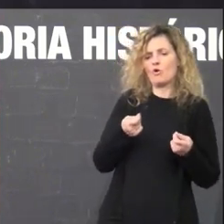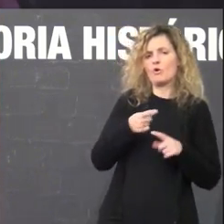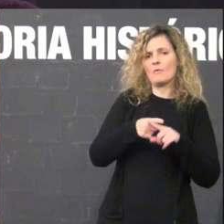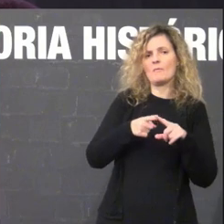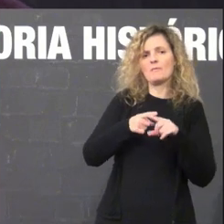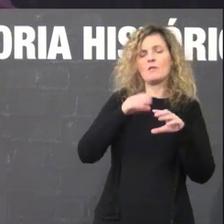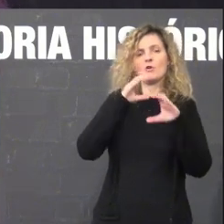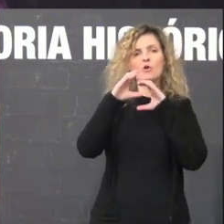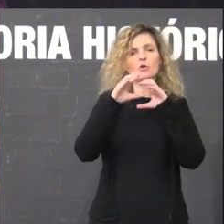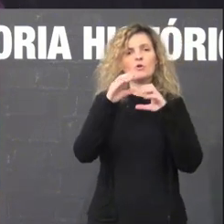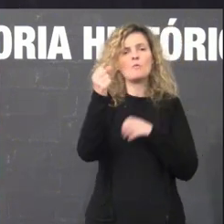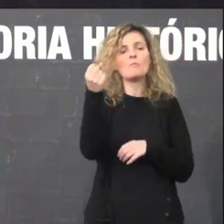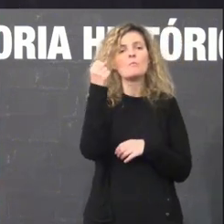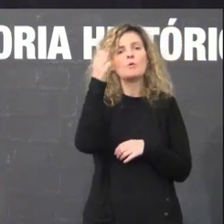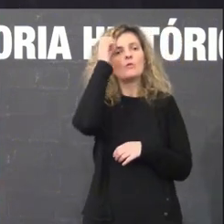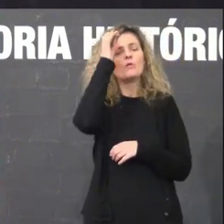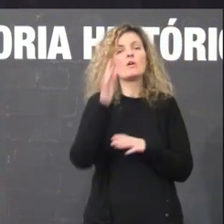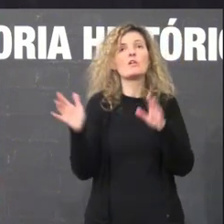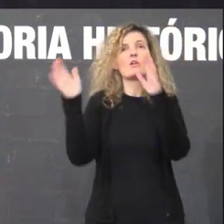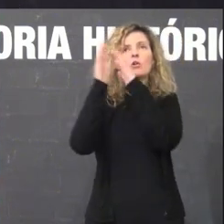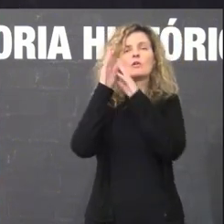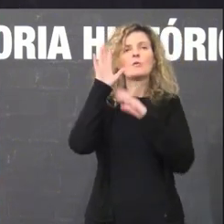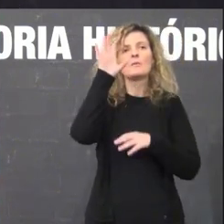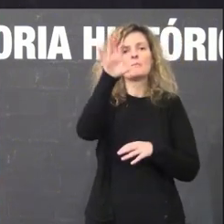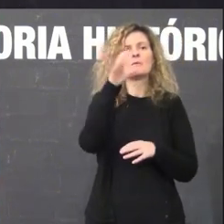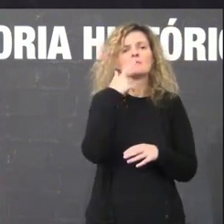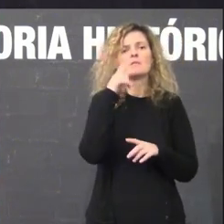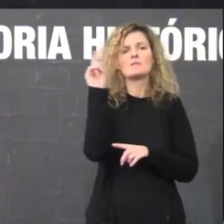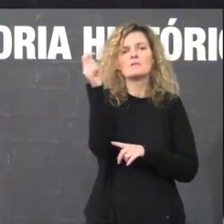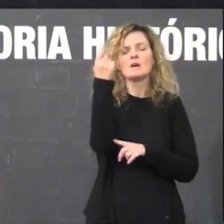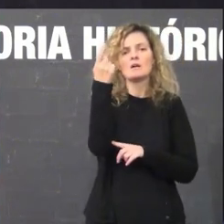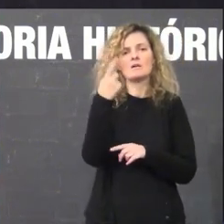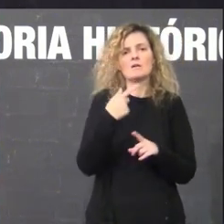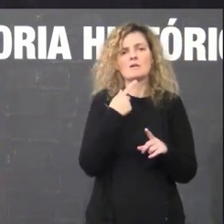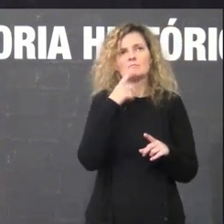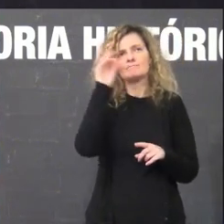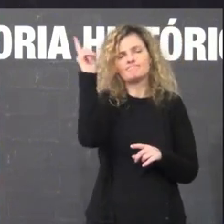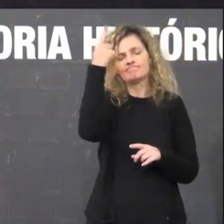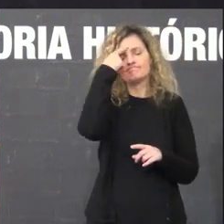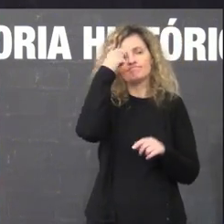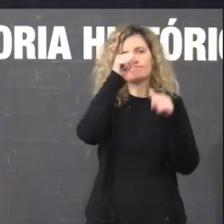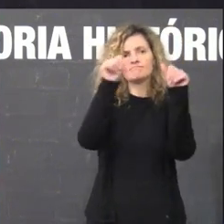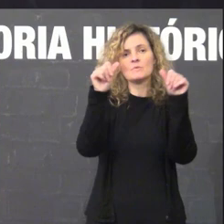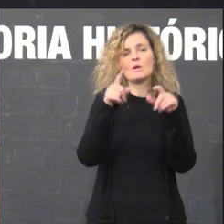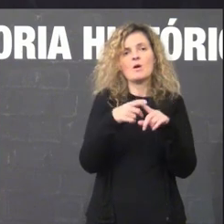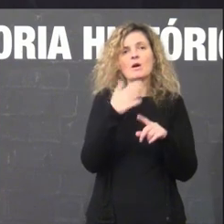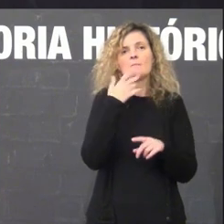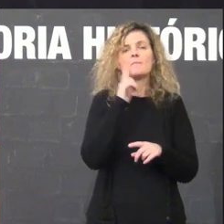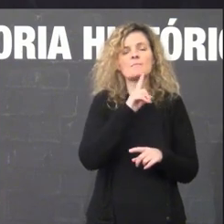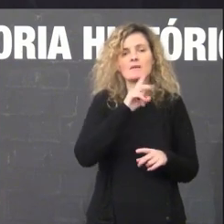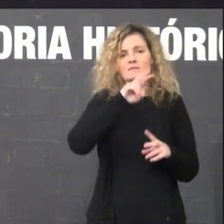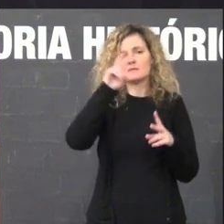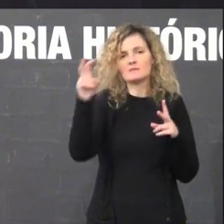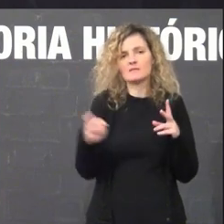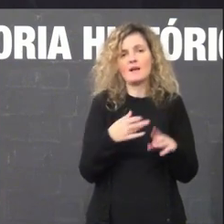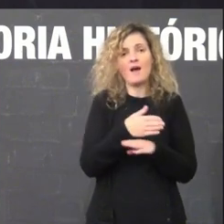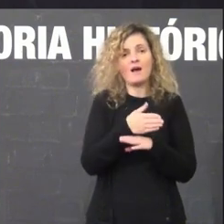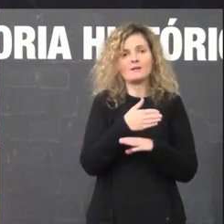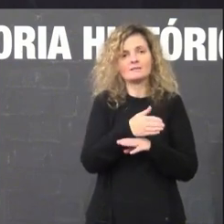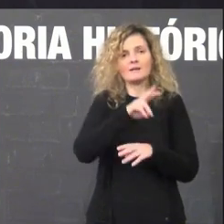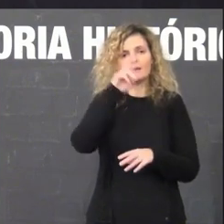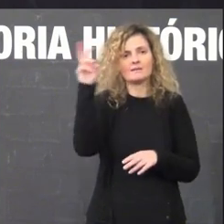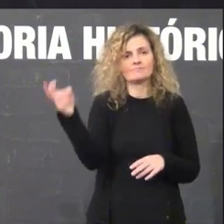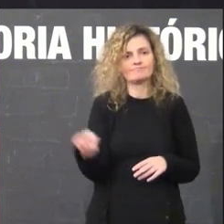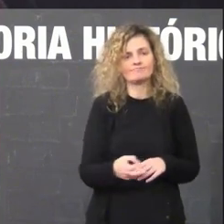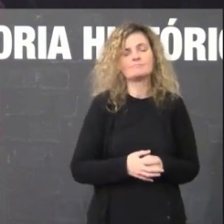los medios de comunicación y del poder ideológico de un país han logrado estigmatizar también Con mentiras no Y con todo tipo de ataques